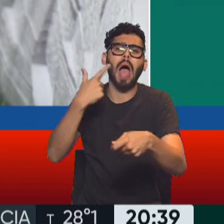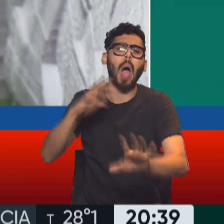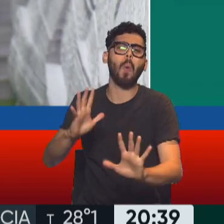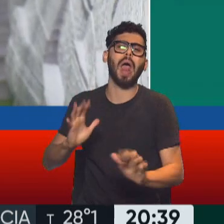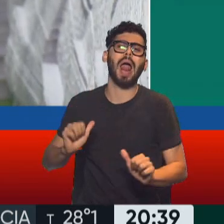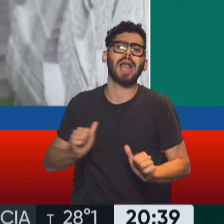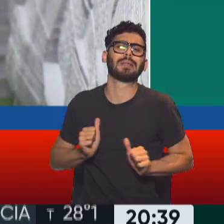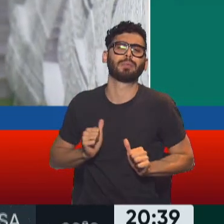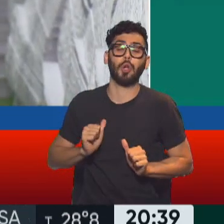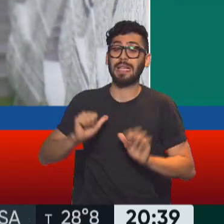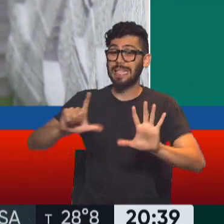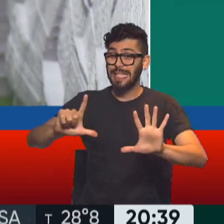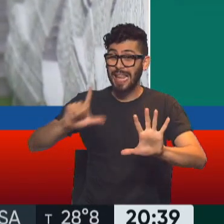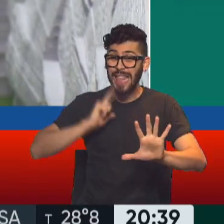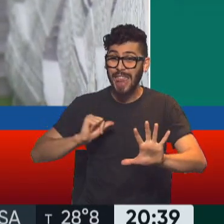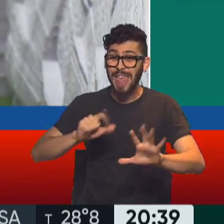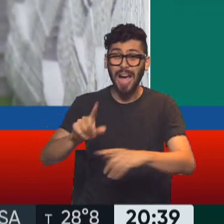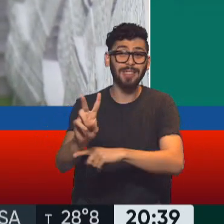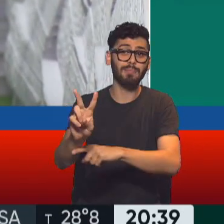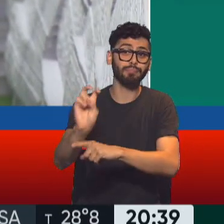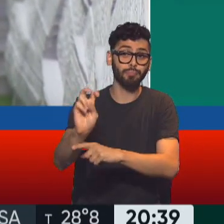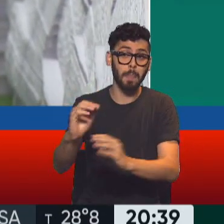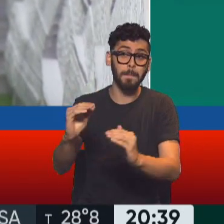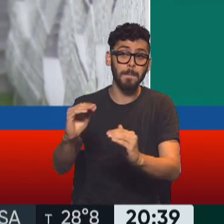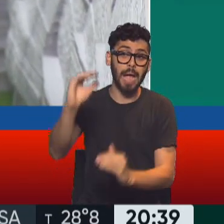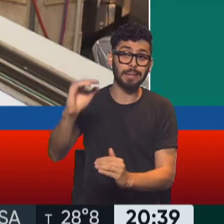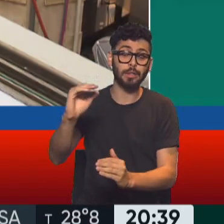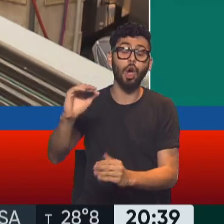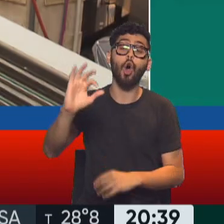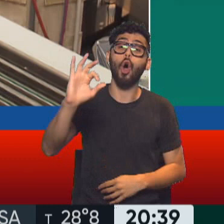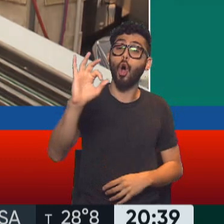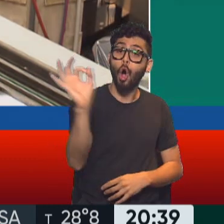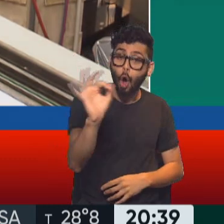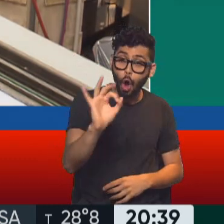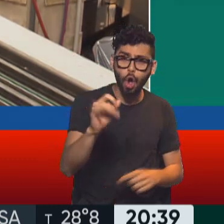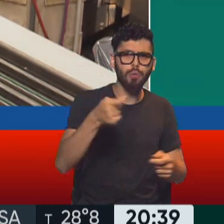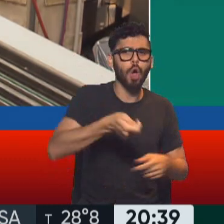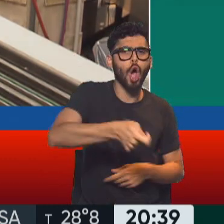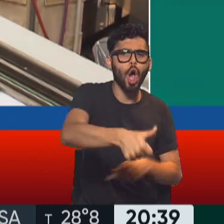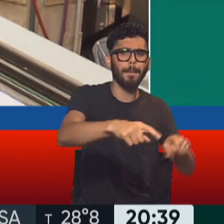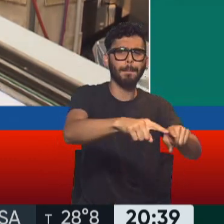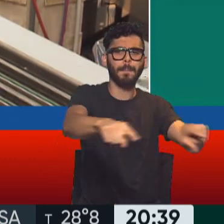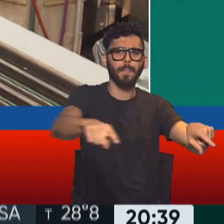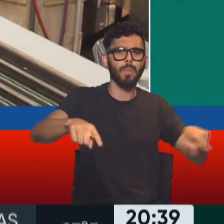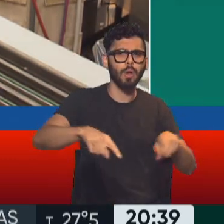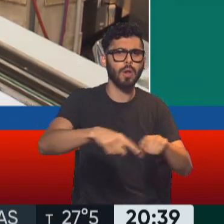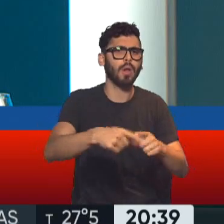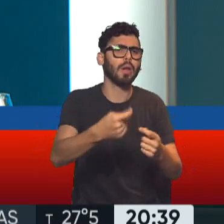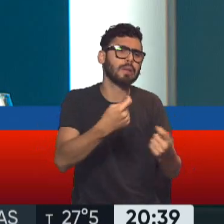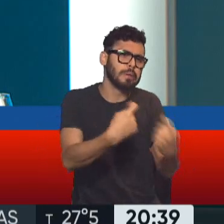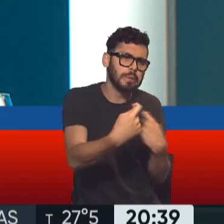al cabo de 7 días ya tengo una rentabilidad, o hago una inversión, compro un terreno, negocio con el